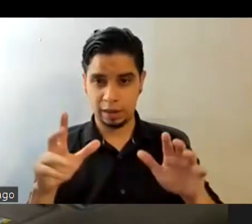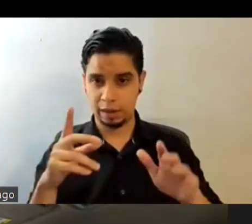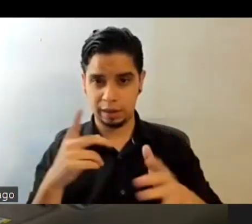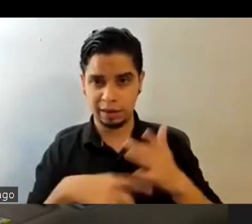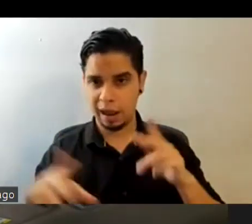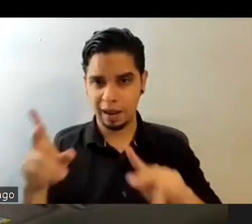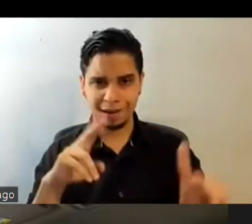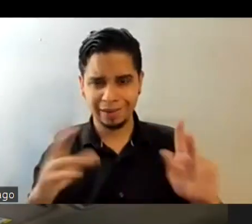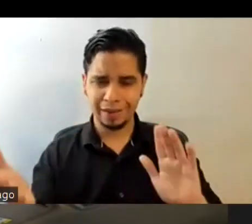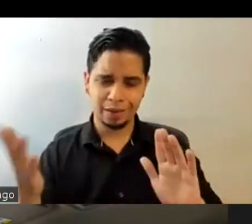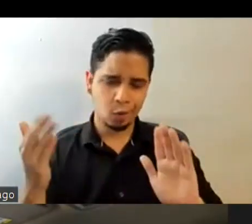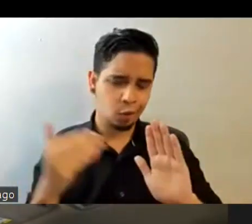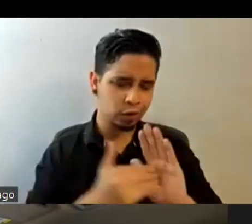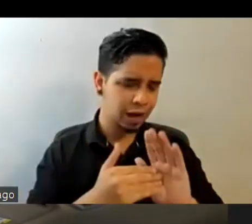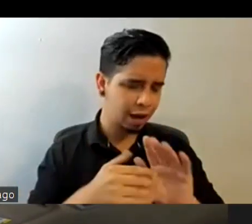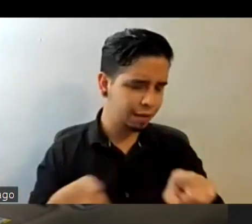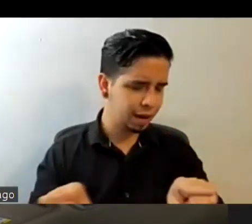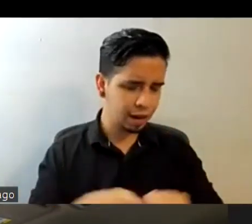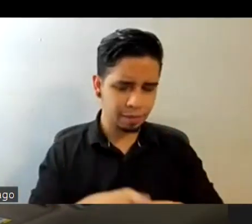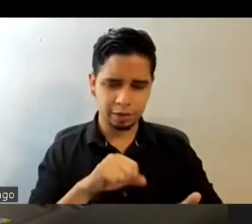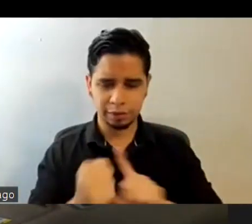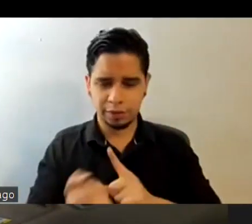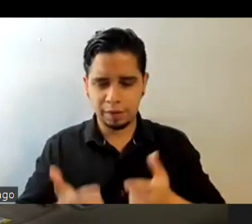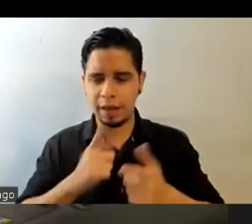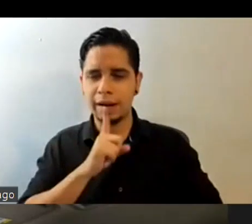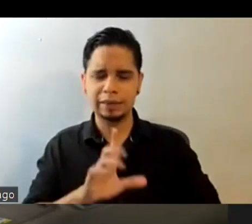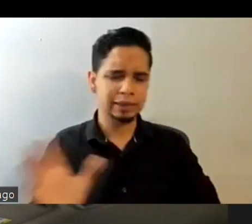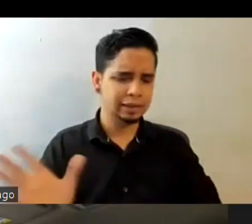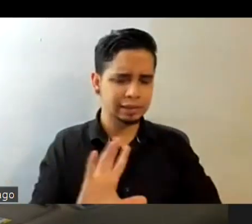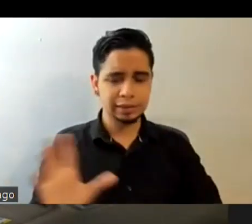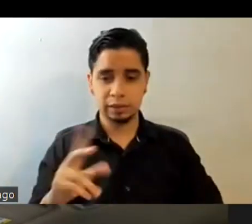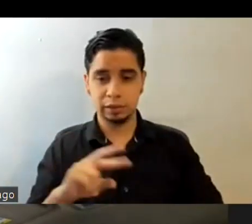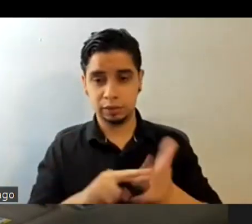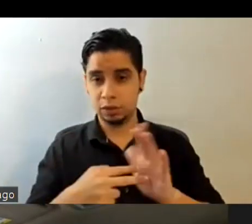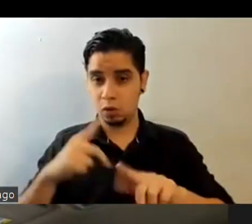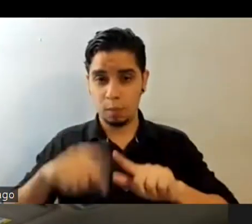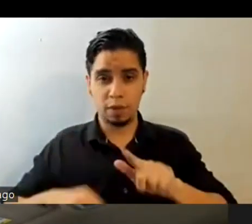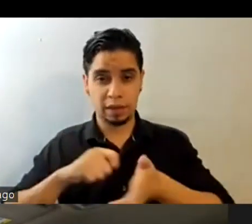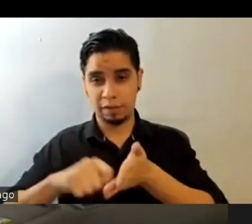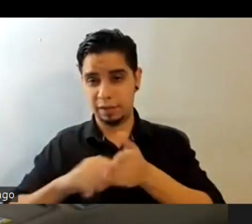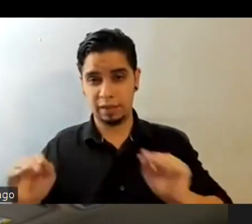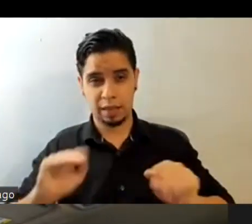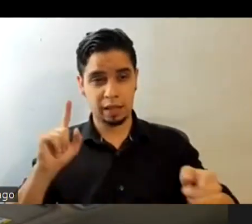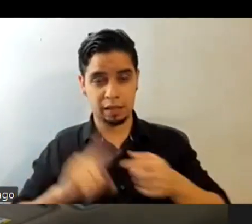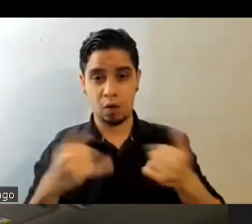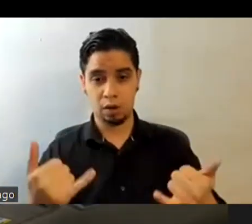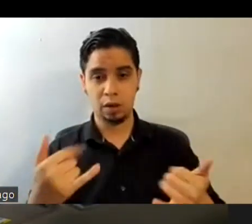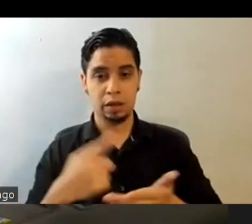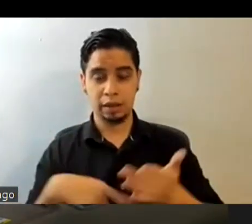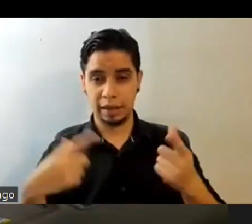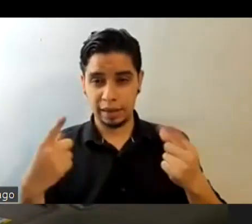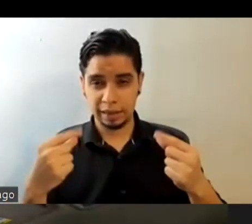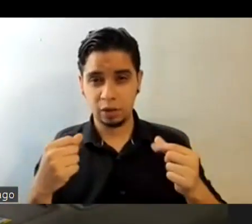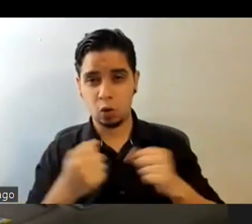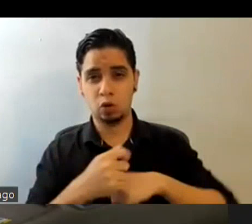lo que estaban viviendo en la vida real con mis libros. Así que yo dije, pues yo no podré escribir porque no se me ocurre nada más. Así que poquito a poco